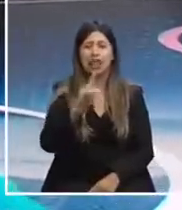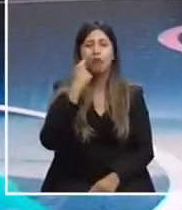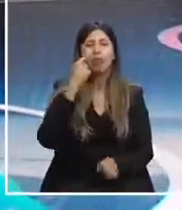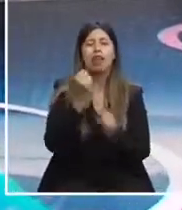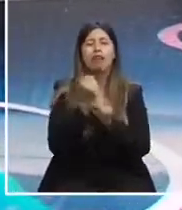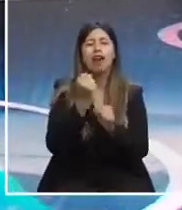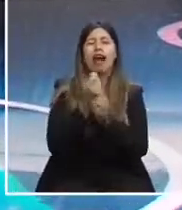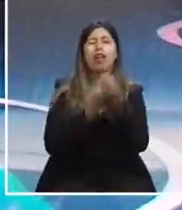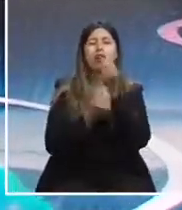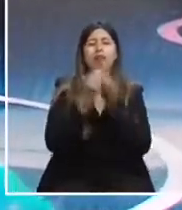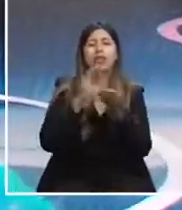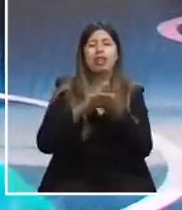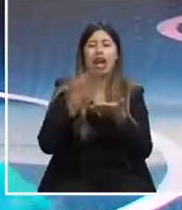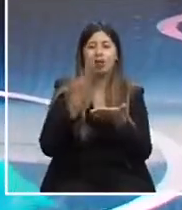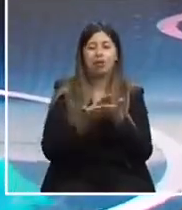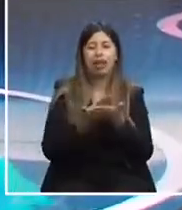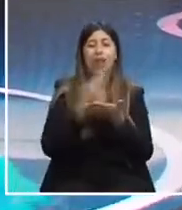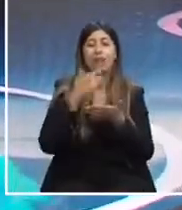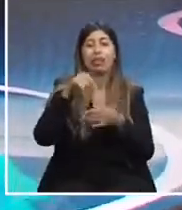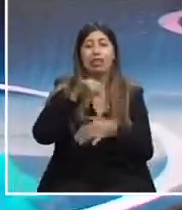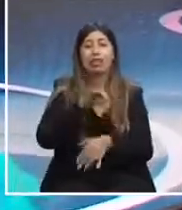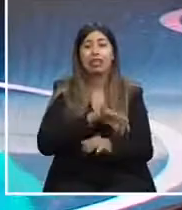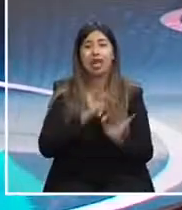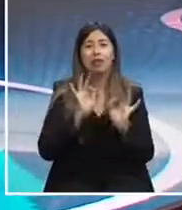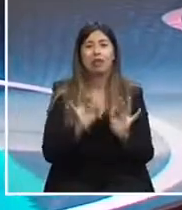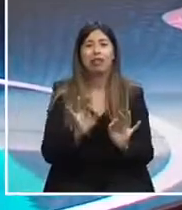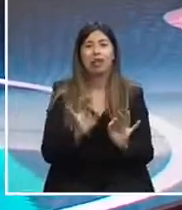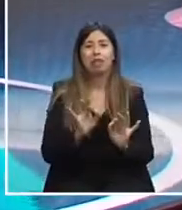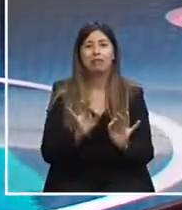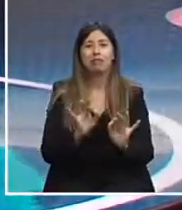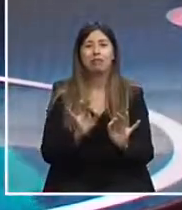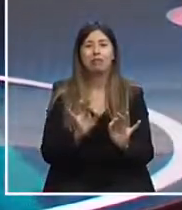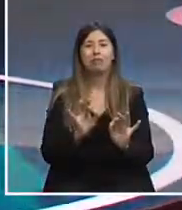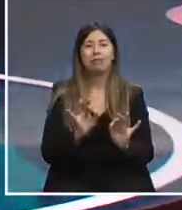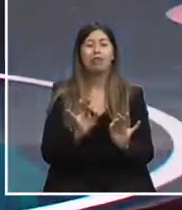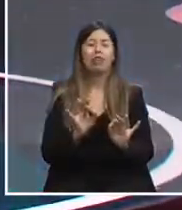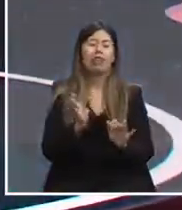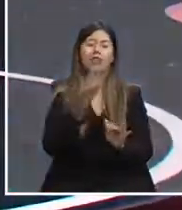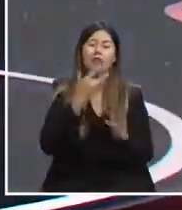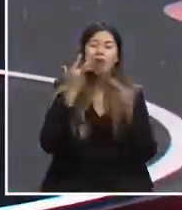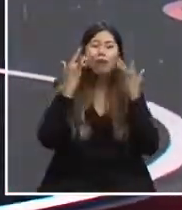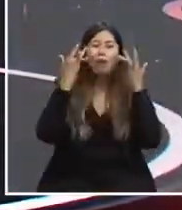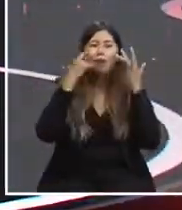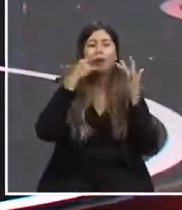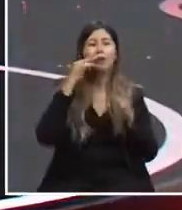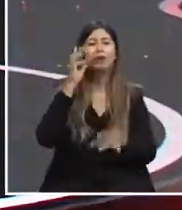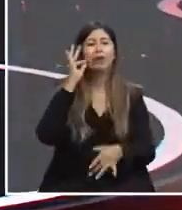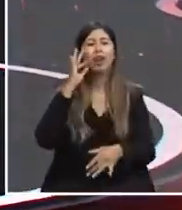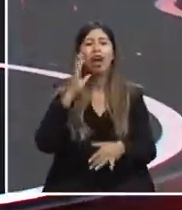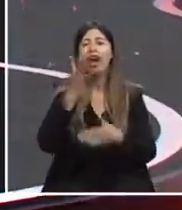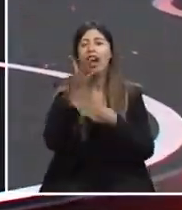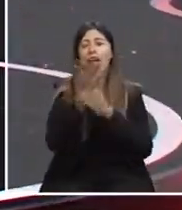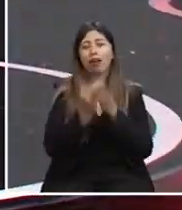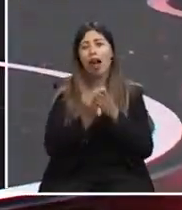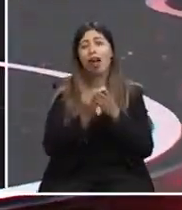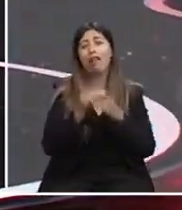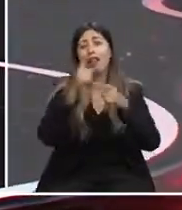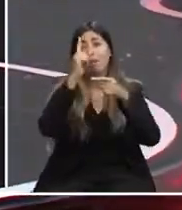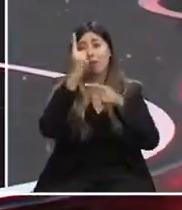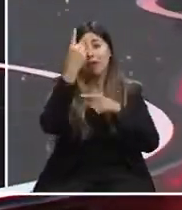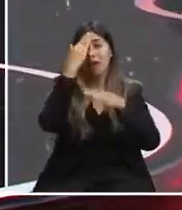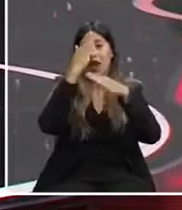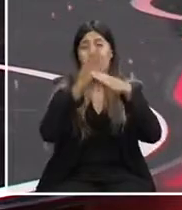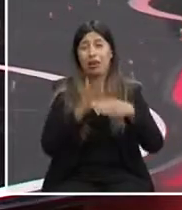saludable en el planeta, bueno, y en Chile especialmente. Estamos muy contentos y contentas de estar cerrando ya esta primera jornada